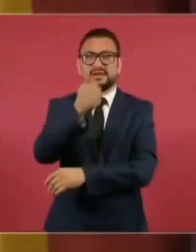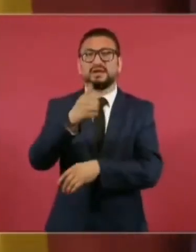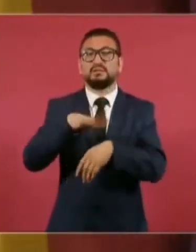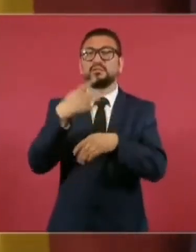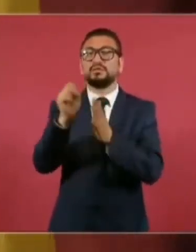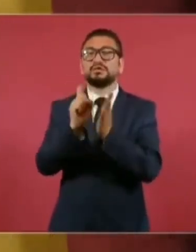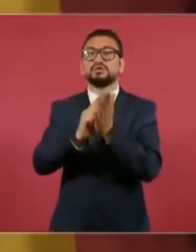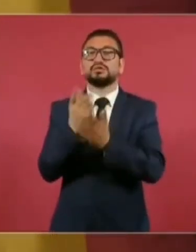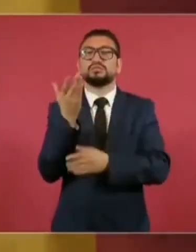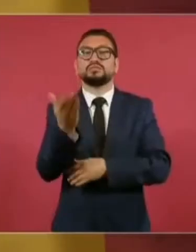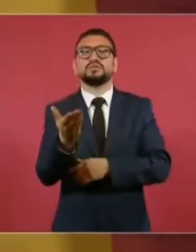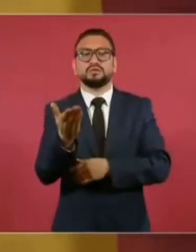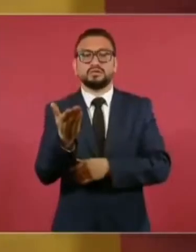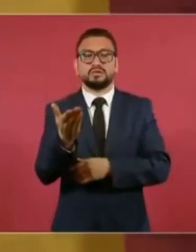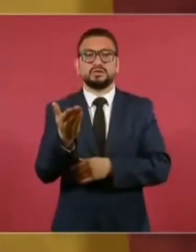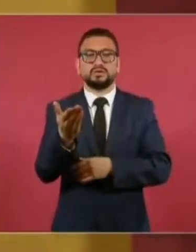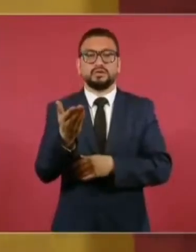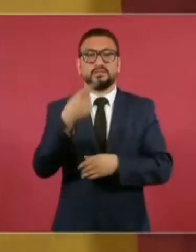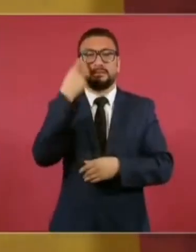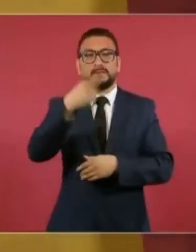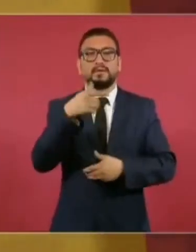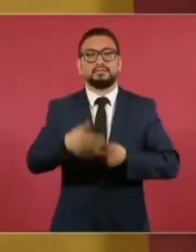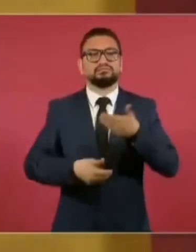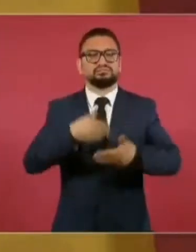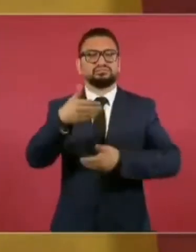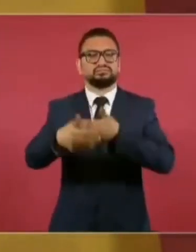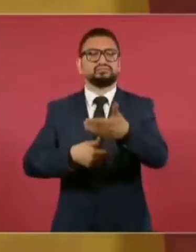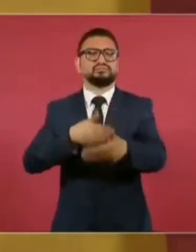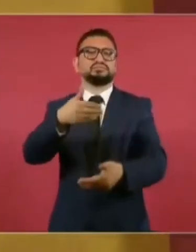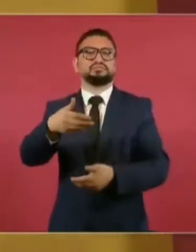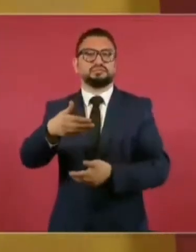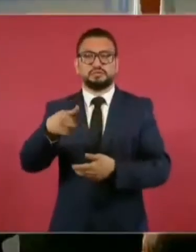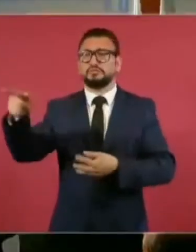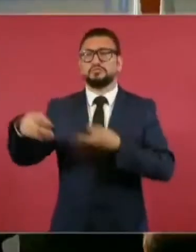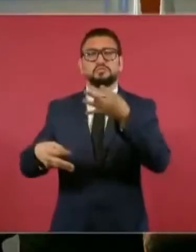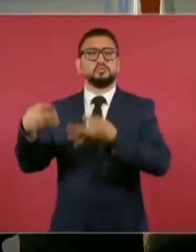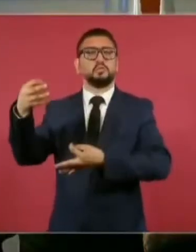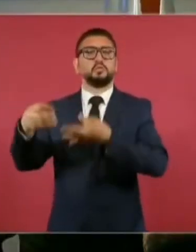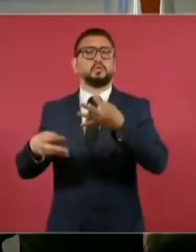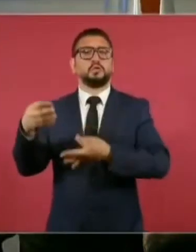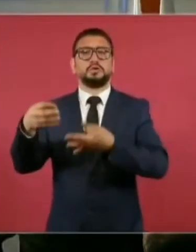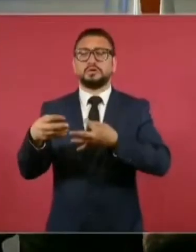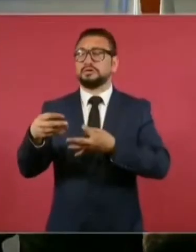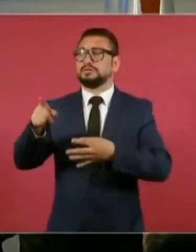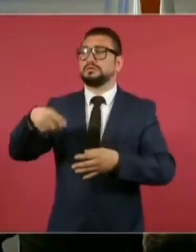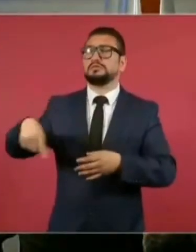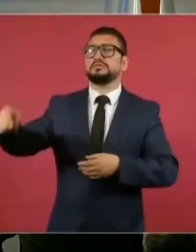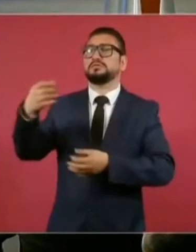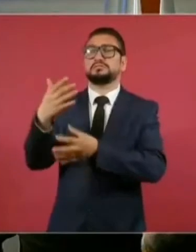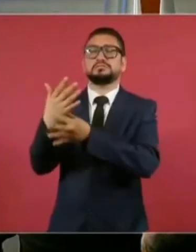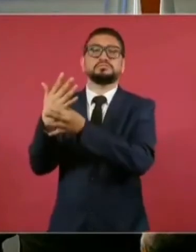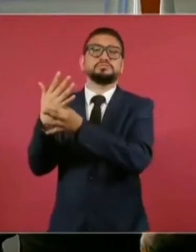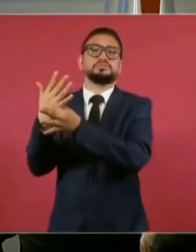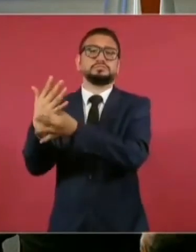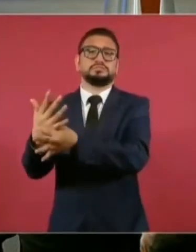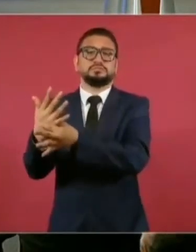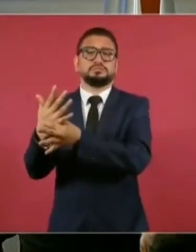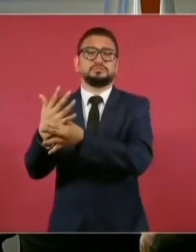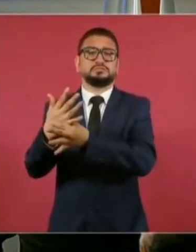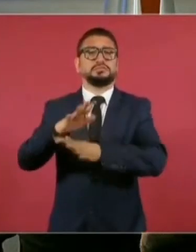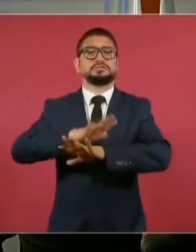para continuar el proceso, y el juez, los tribunales dijeron